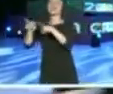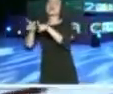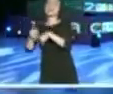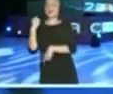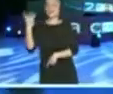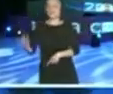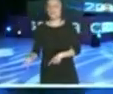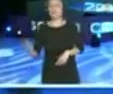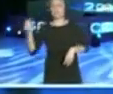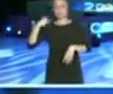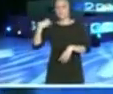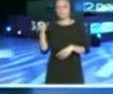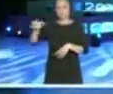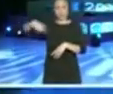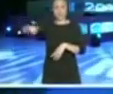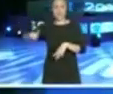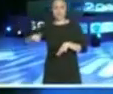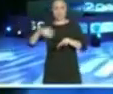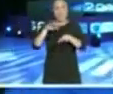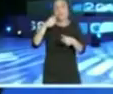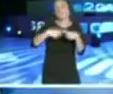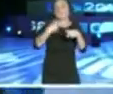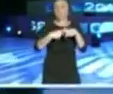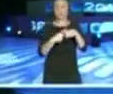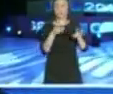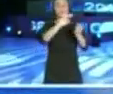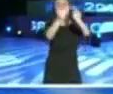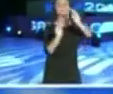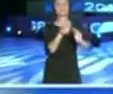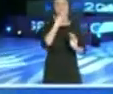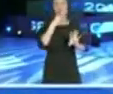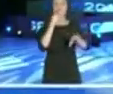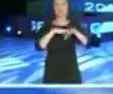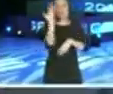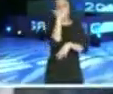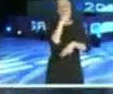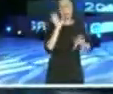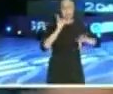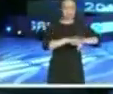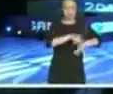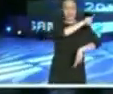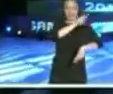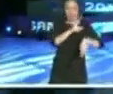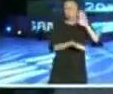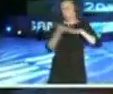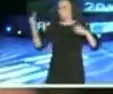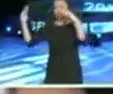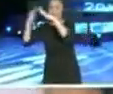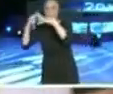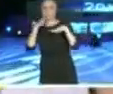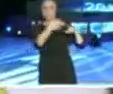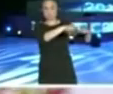Sucia está, solo la viste en Panamá y un carnaval. Y a las 12 huye a casa, pues más ya no